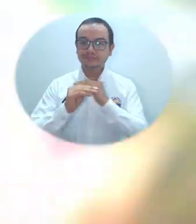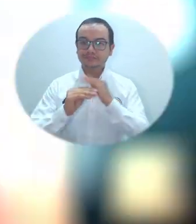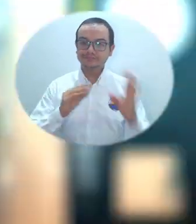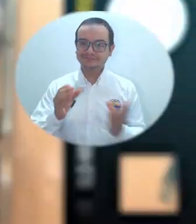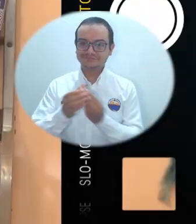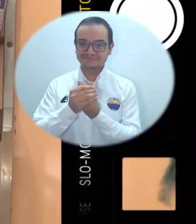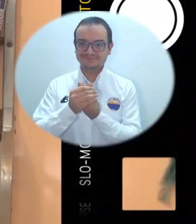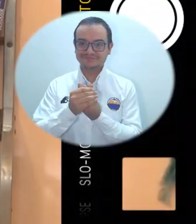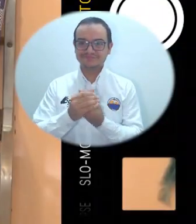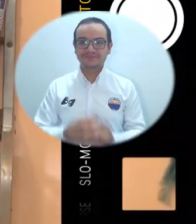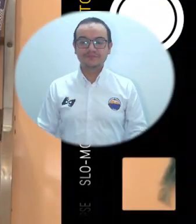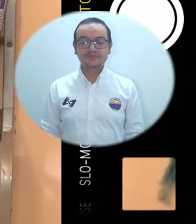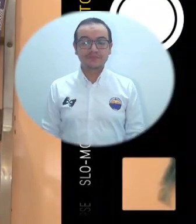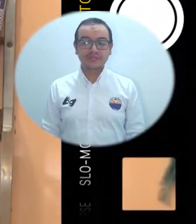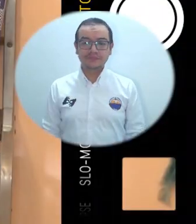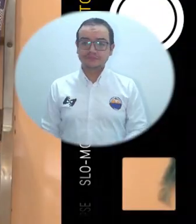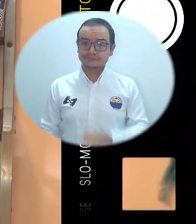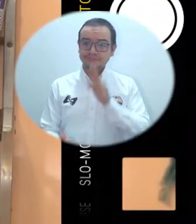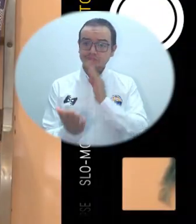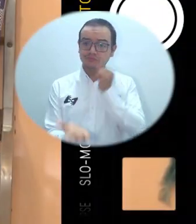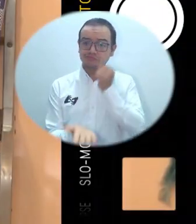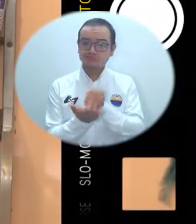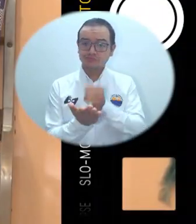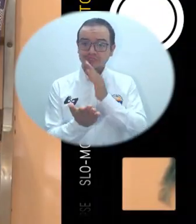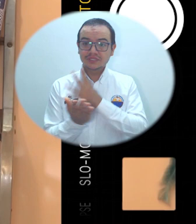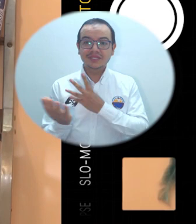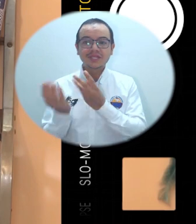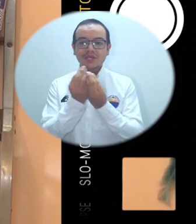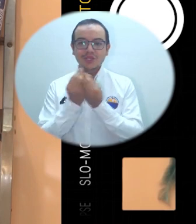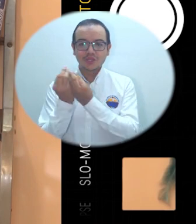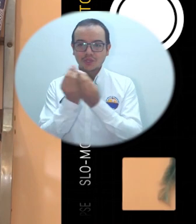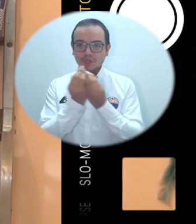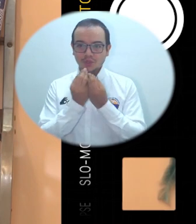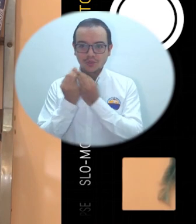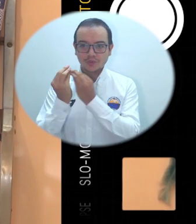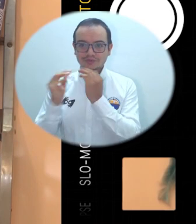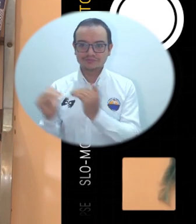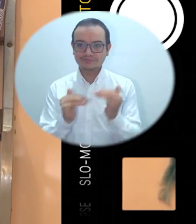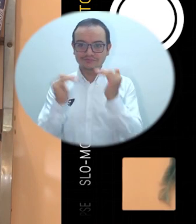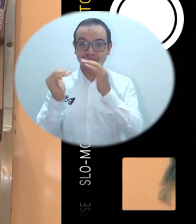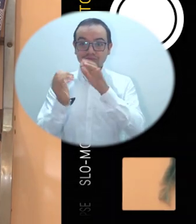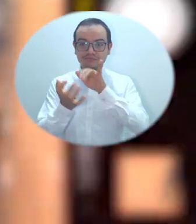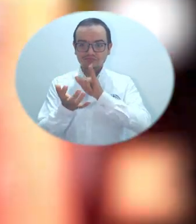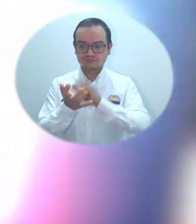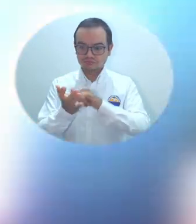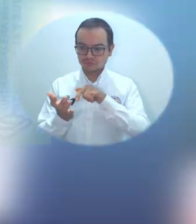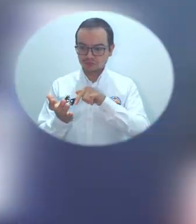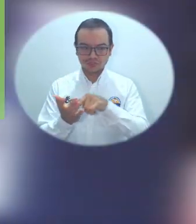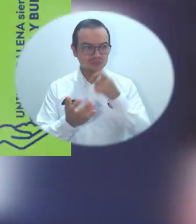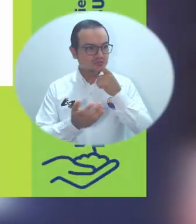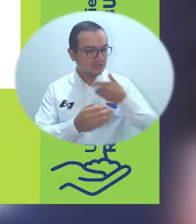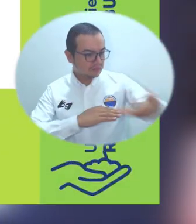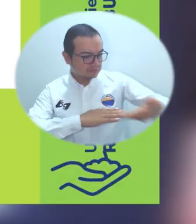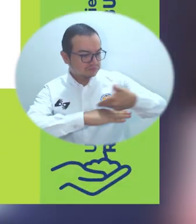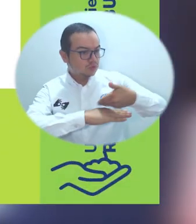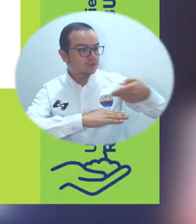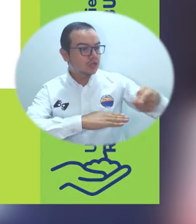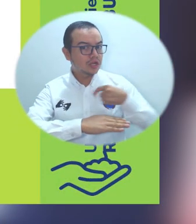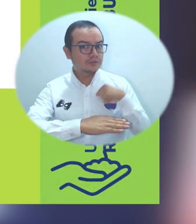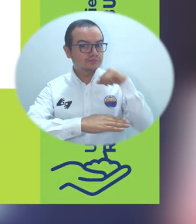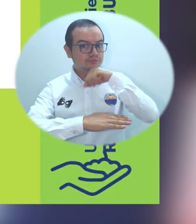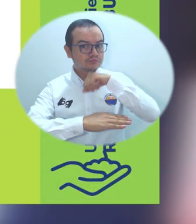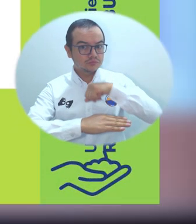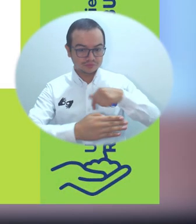equitativo. La iniciativa fue aprobada por el Consejo Superior, quien votó unánimemente por la propuesta presentada por el